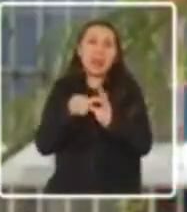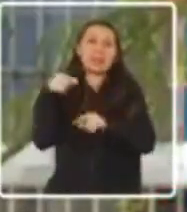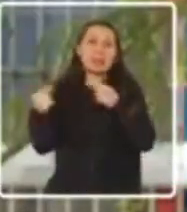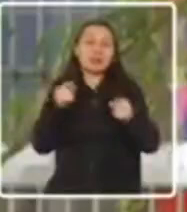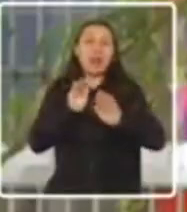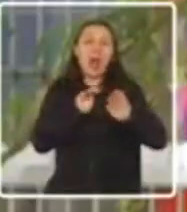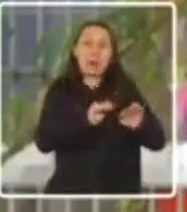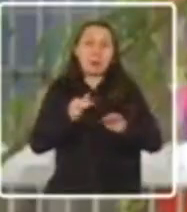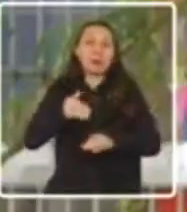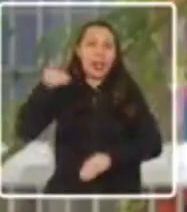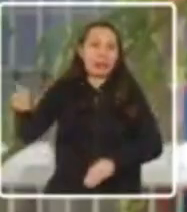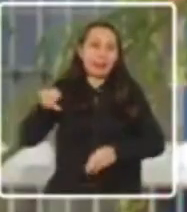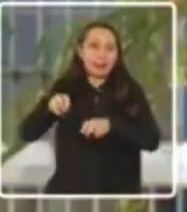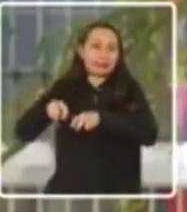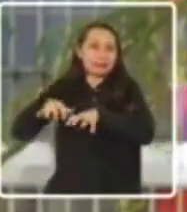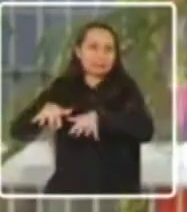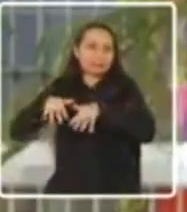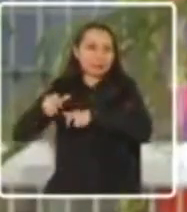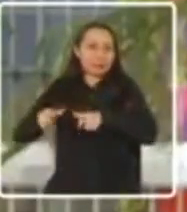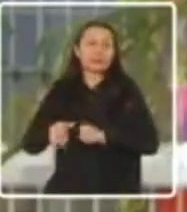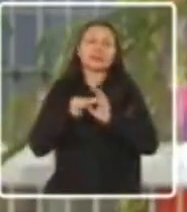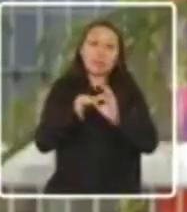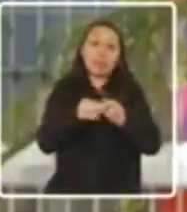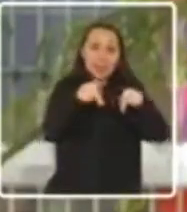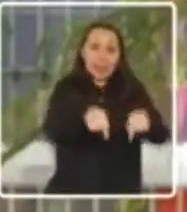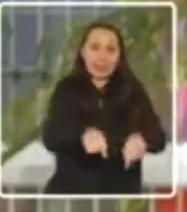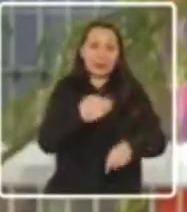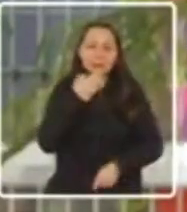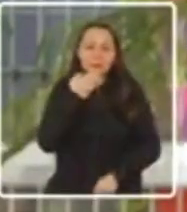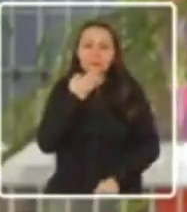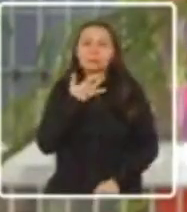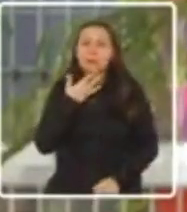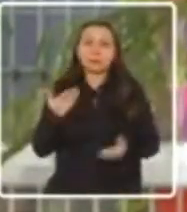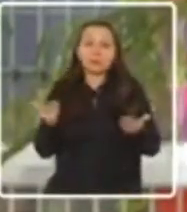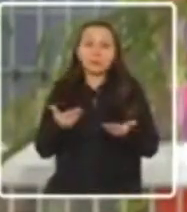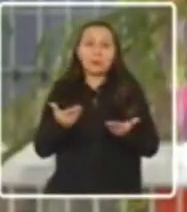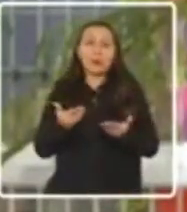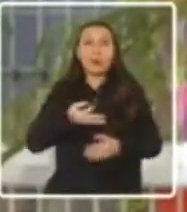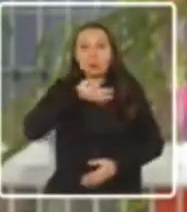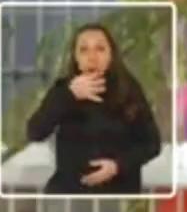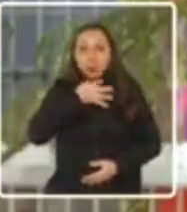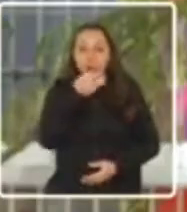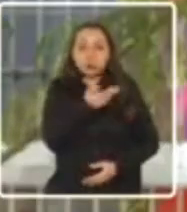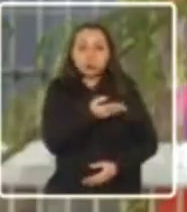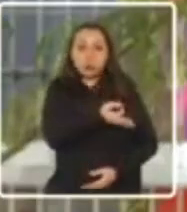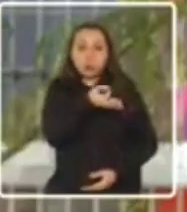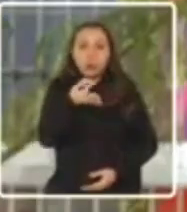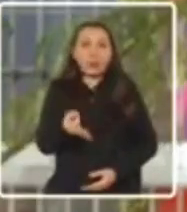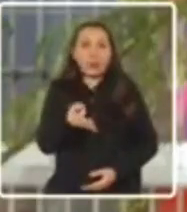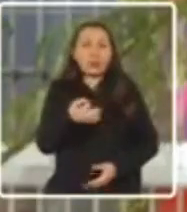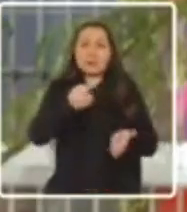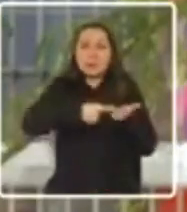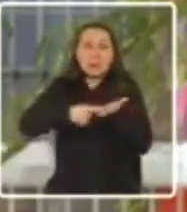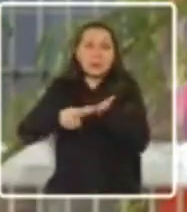están apoyando allá atrás. Y por cierto, quiero agradecer a Carmen, porque el testimonio que tú diste es el testimonio